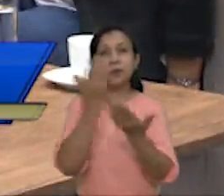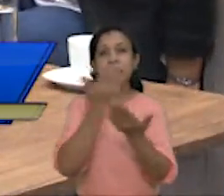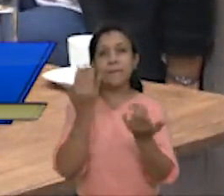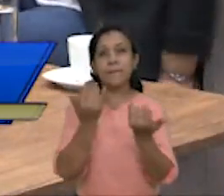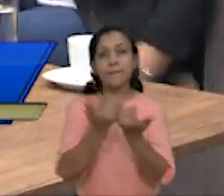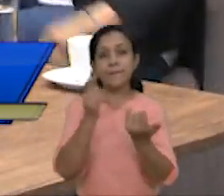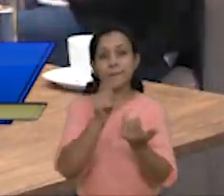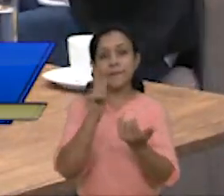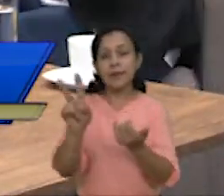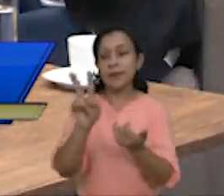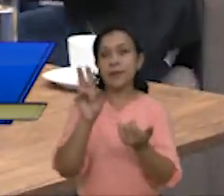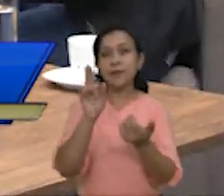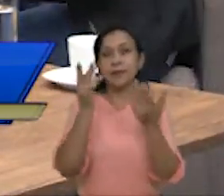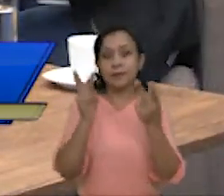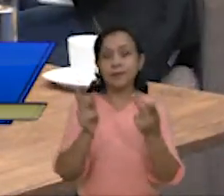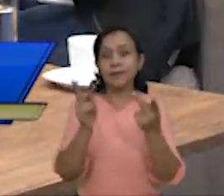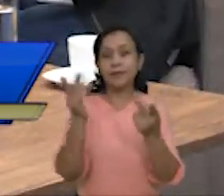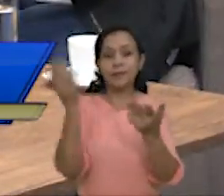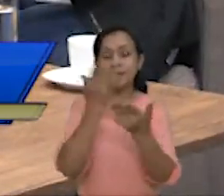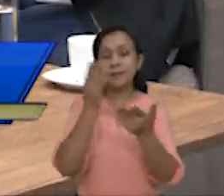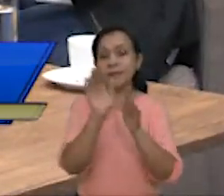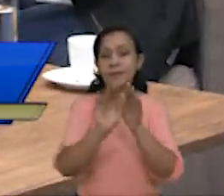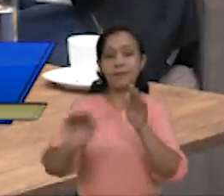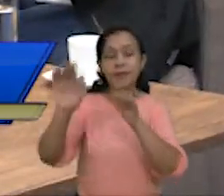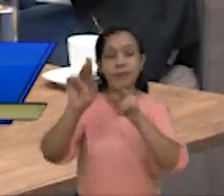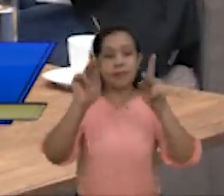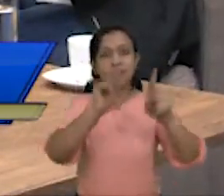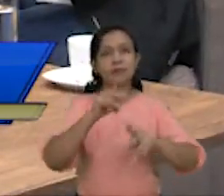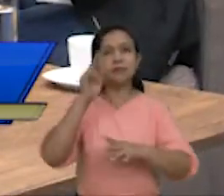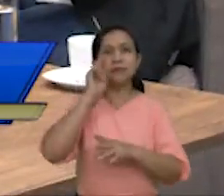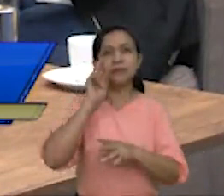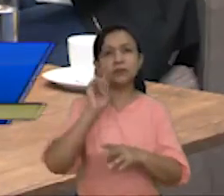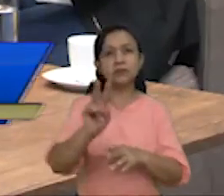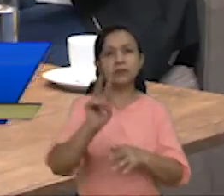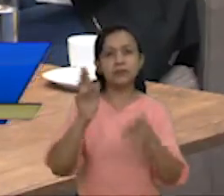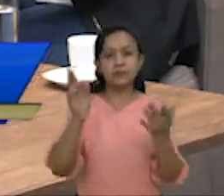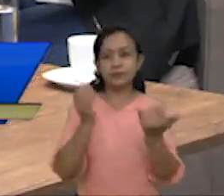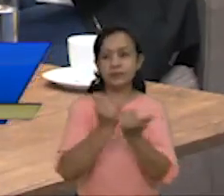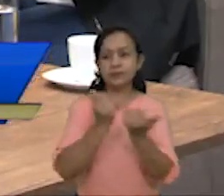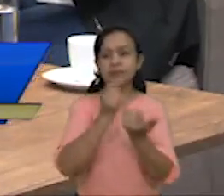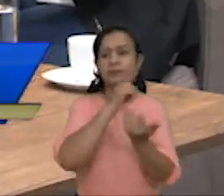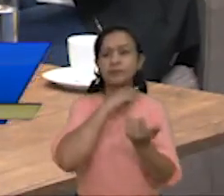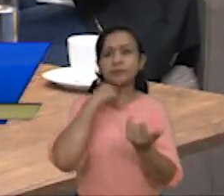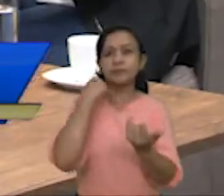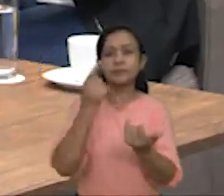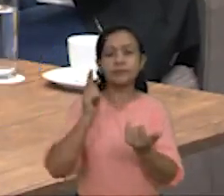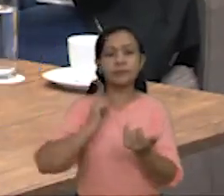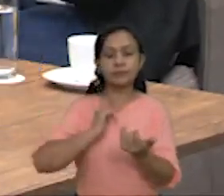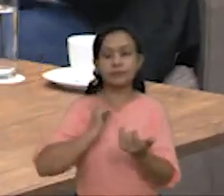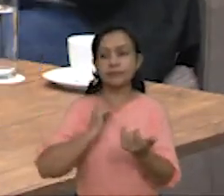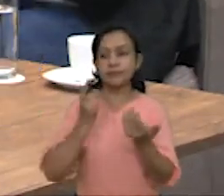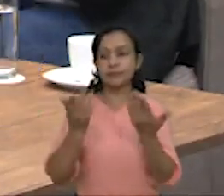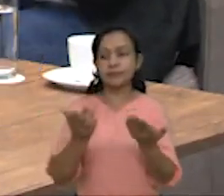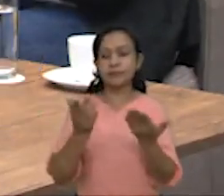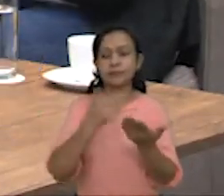es el medio por su excelencia para las grandes masas, me di cuenta que en ese periodo realmente cumplimos y que